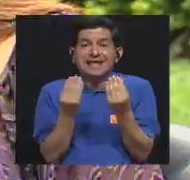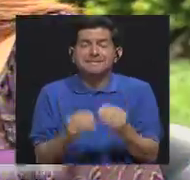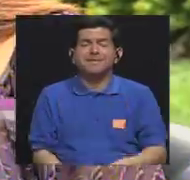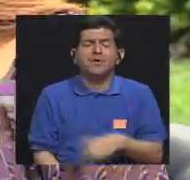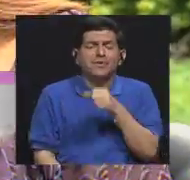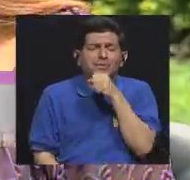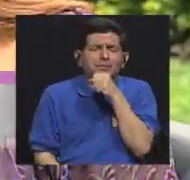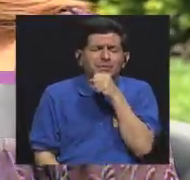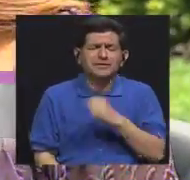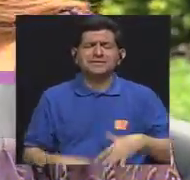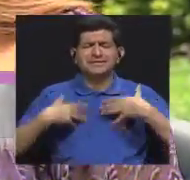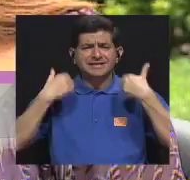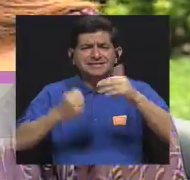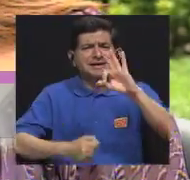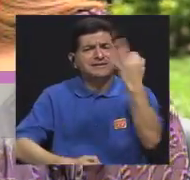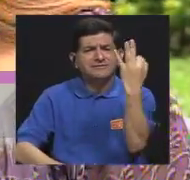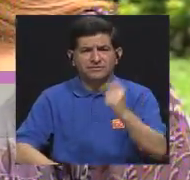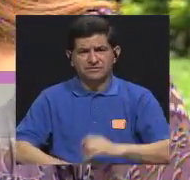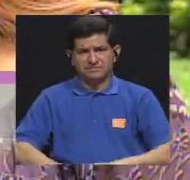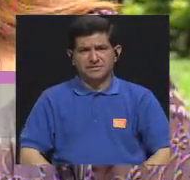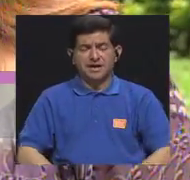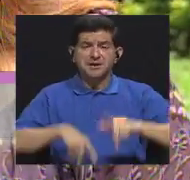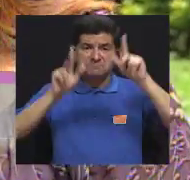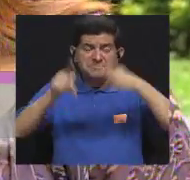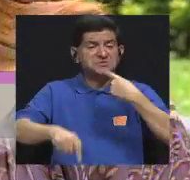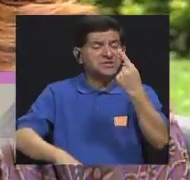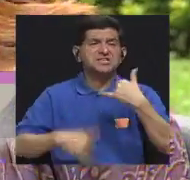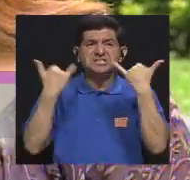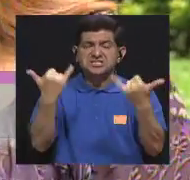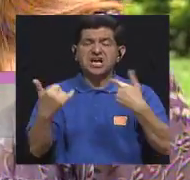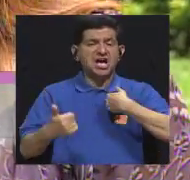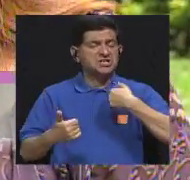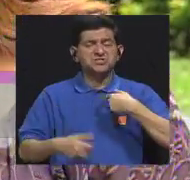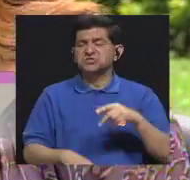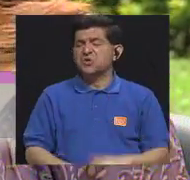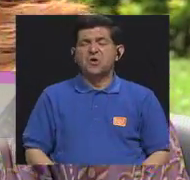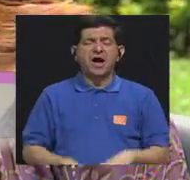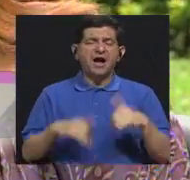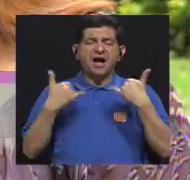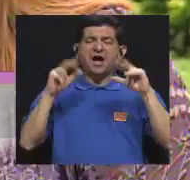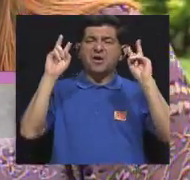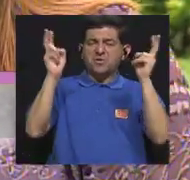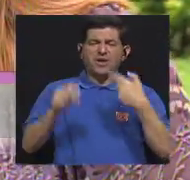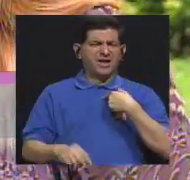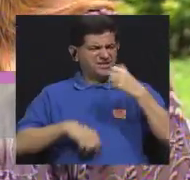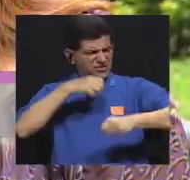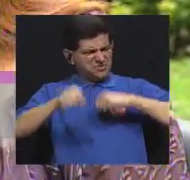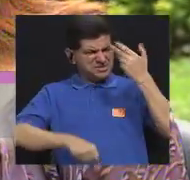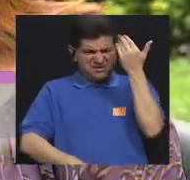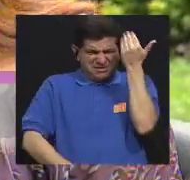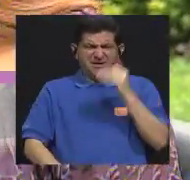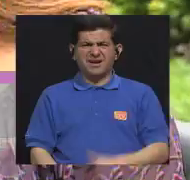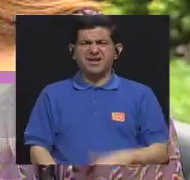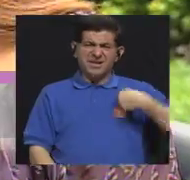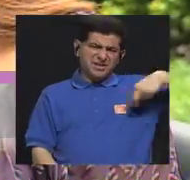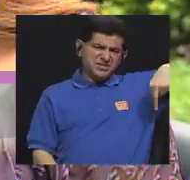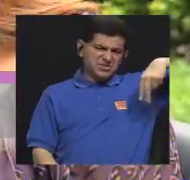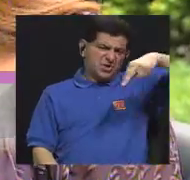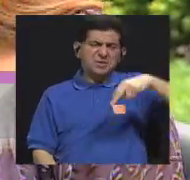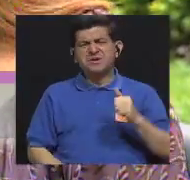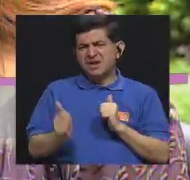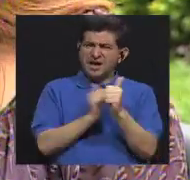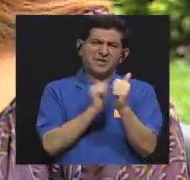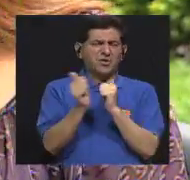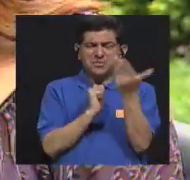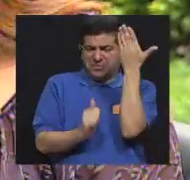el envejecer sanamente, porque... Hay personas que dicen, ya yo jugué, ya para qué me voy a montar en una bicicleta, para qué voy a caminar, para qué voy a hacer